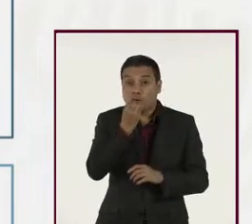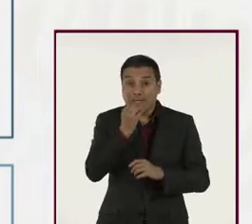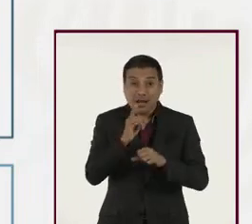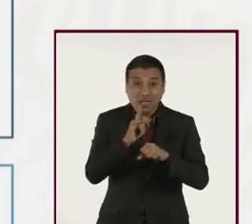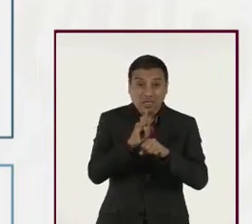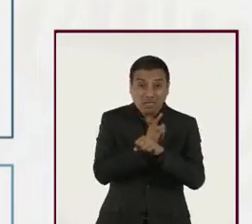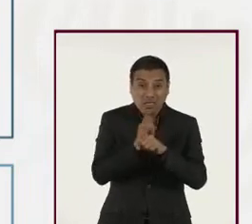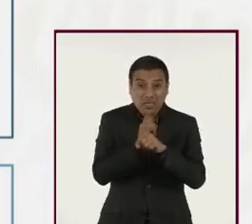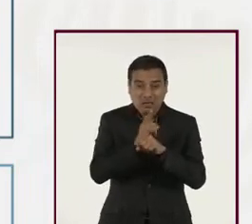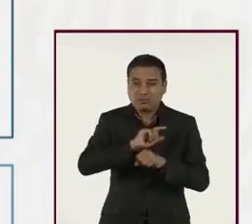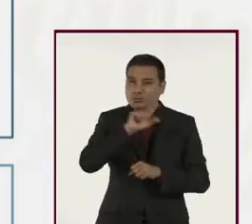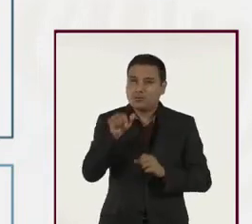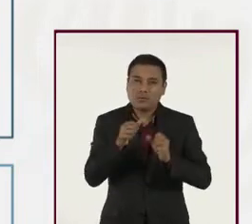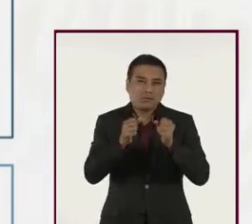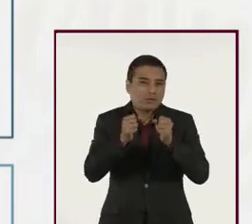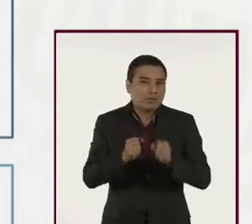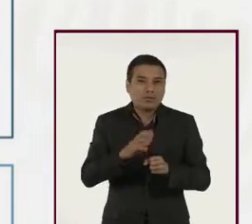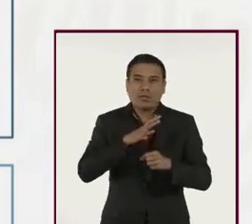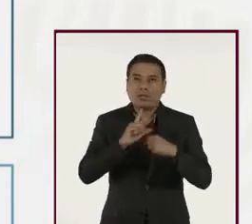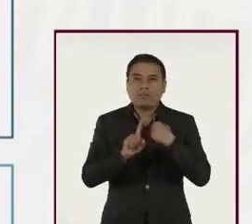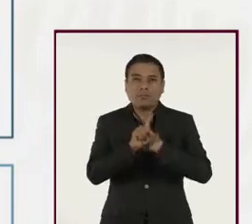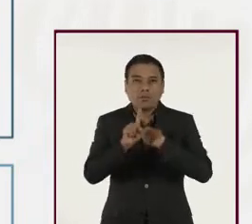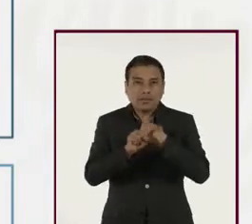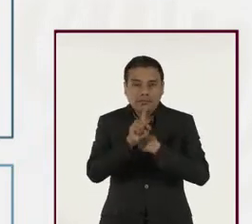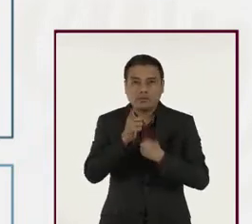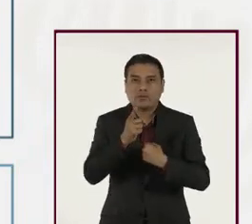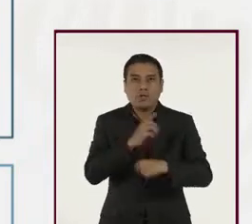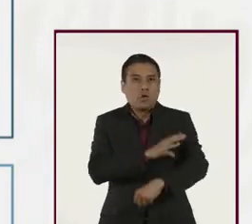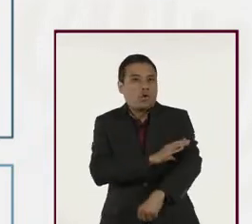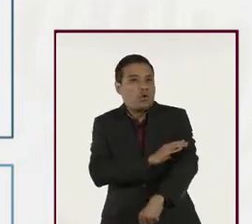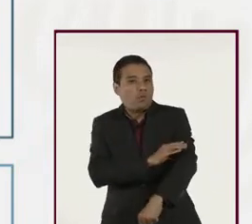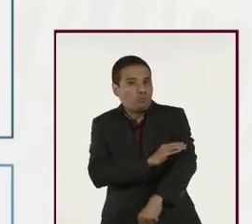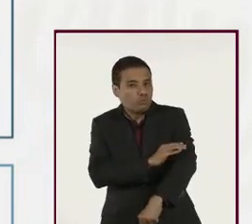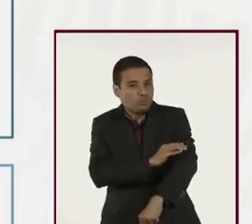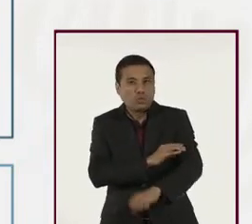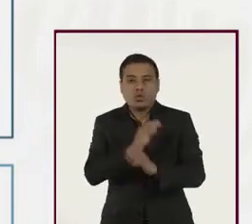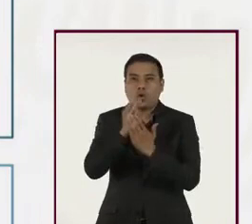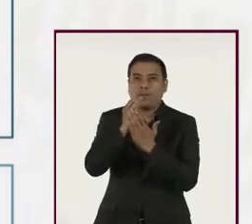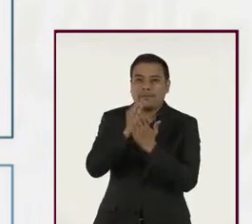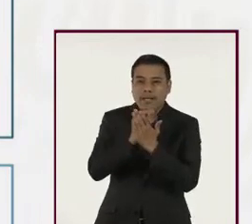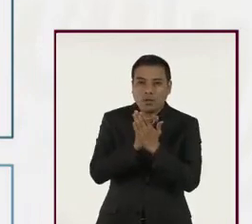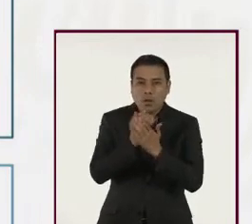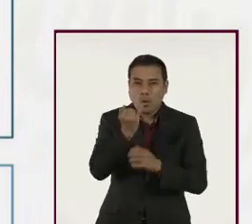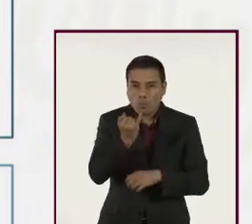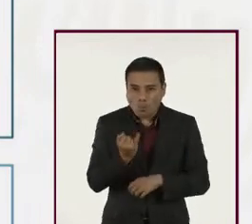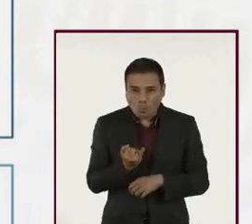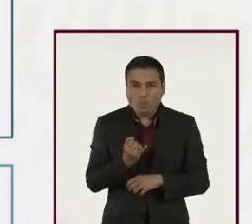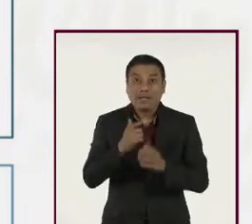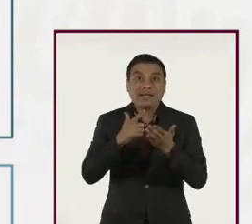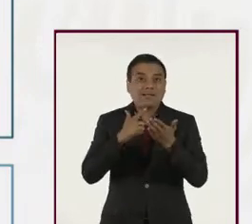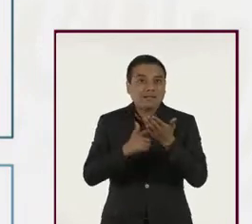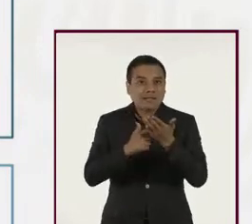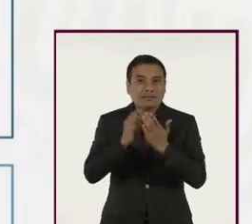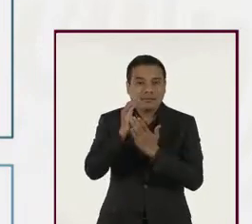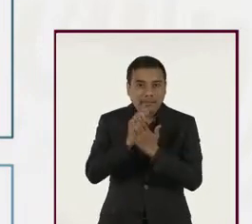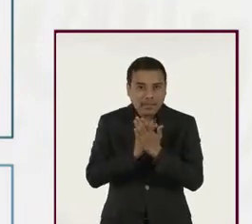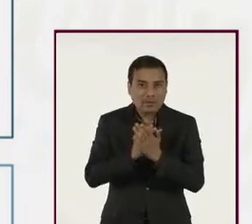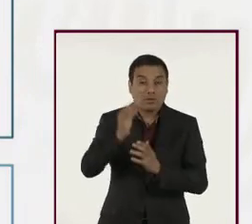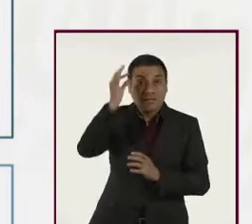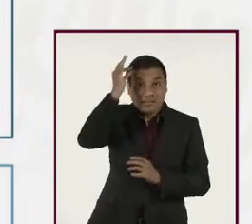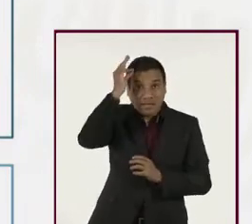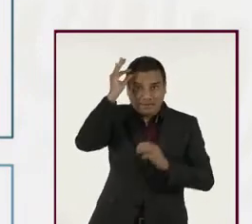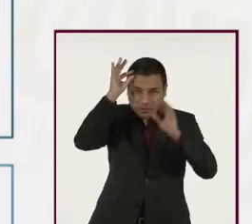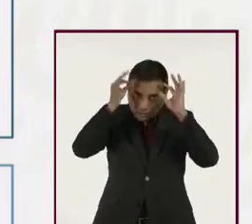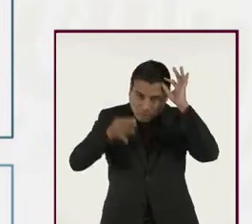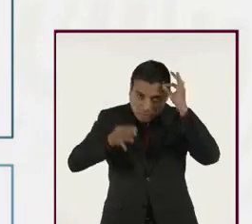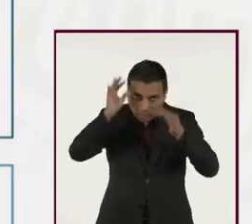a tener alteraciones como es un menor tono muscular, empezamos a tener pérdida de grasa corporal, hay caída de cabello, la